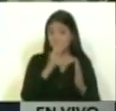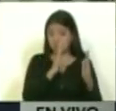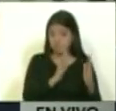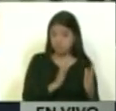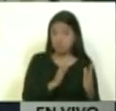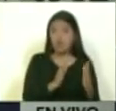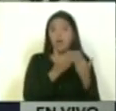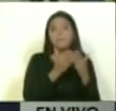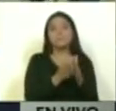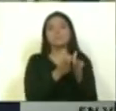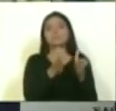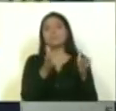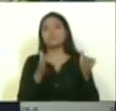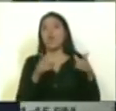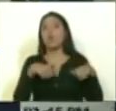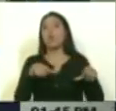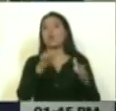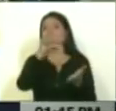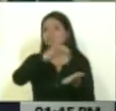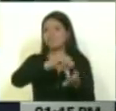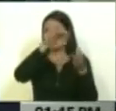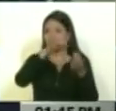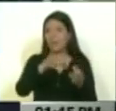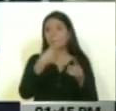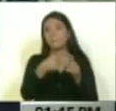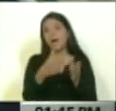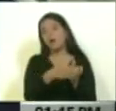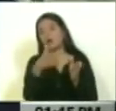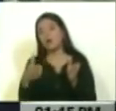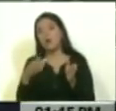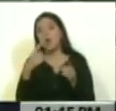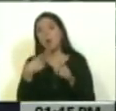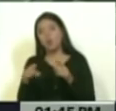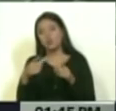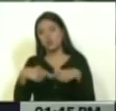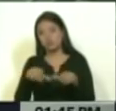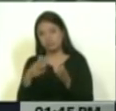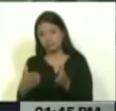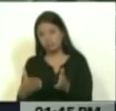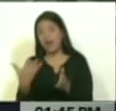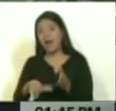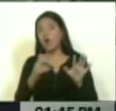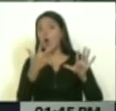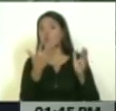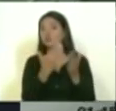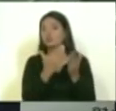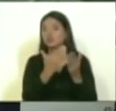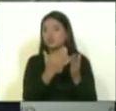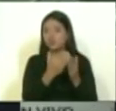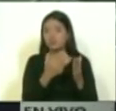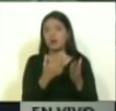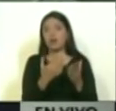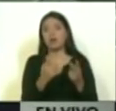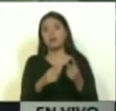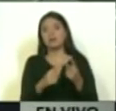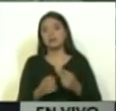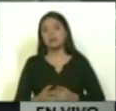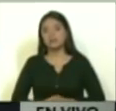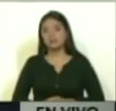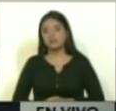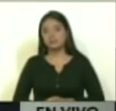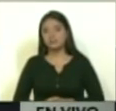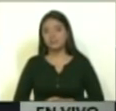las puertas de lo que es el núcleo central y un ala oeste. Ahí consigue 8 aulas de clases,